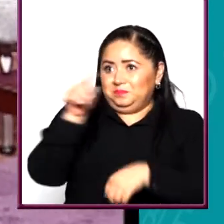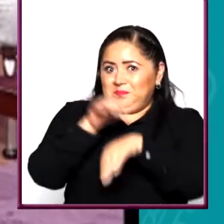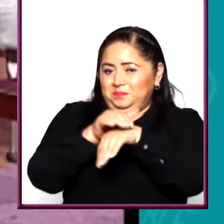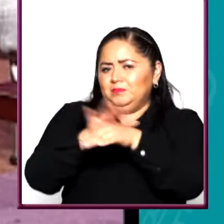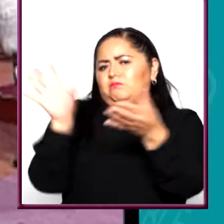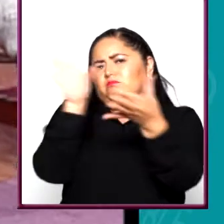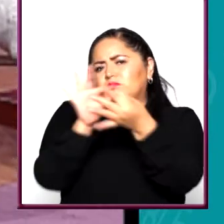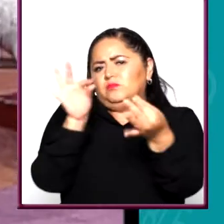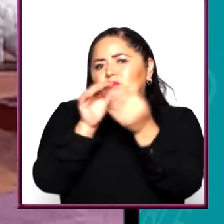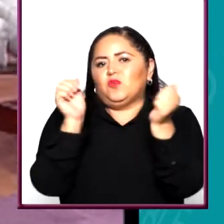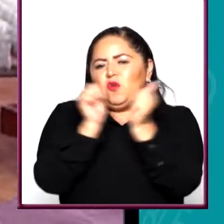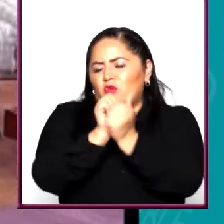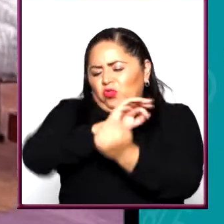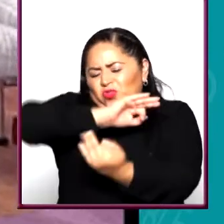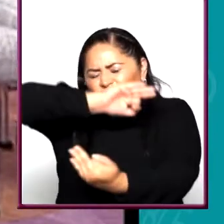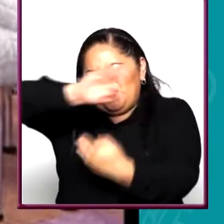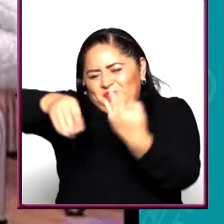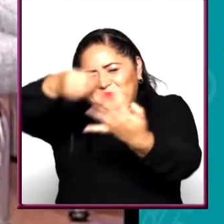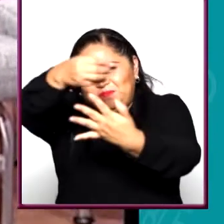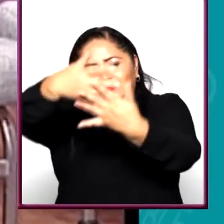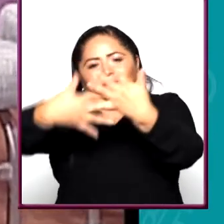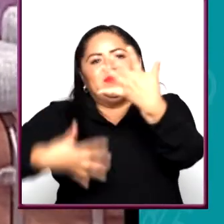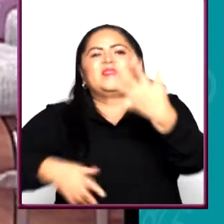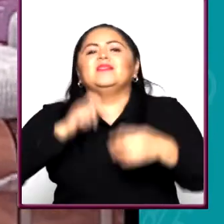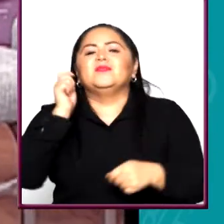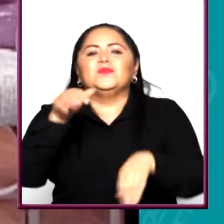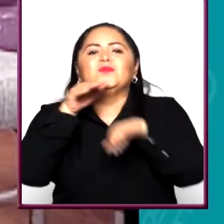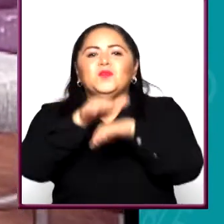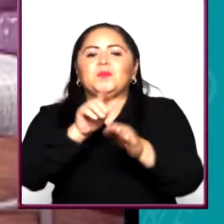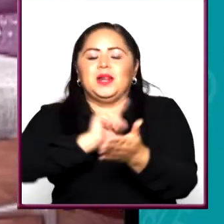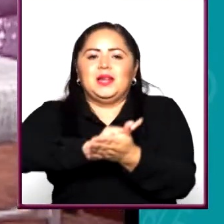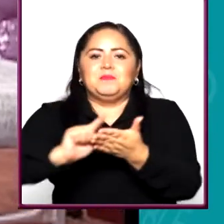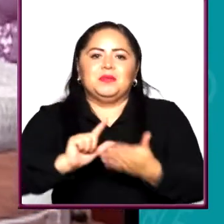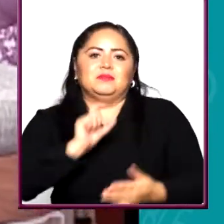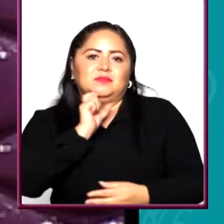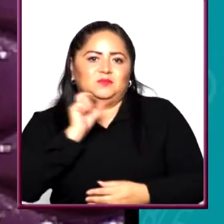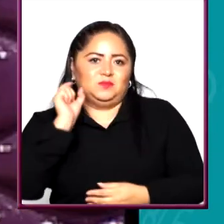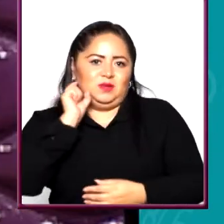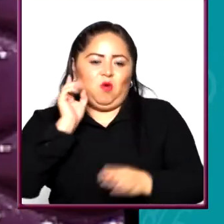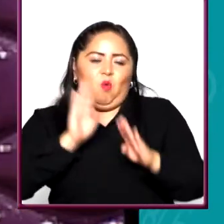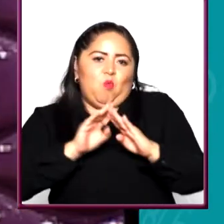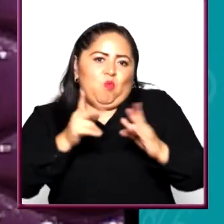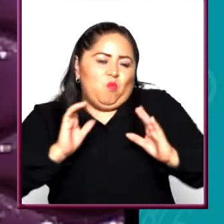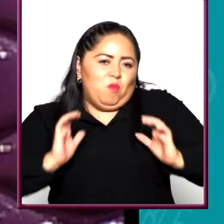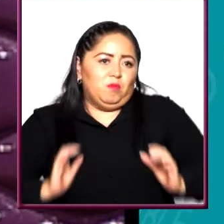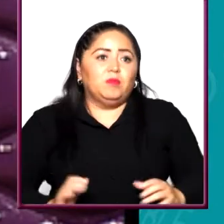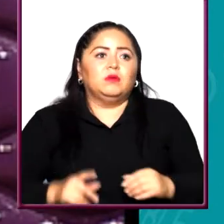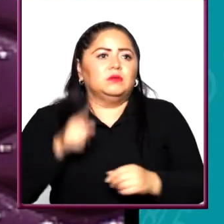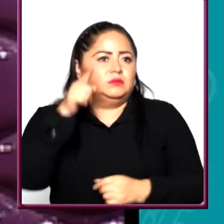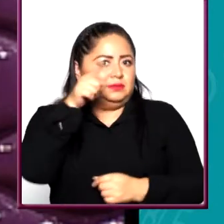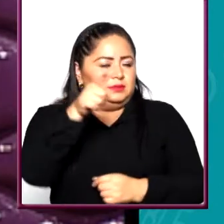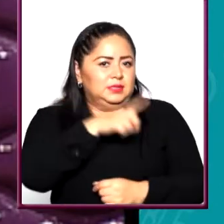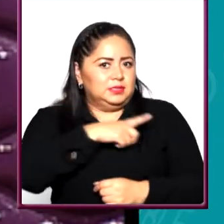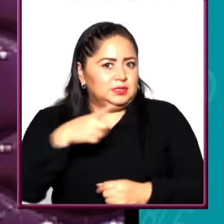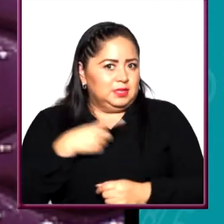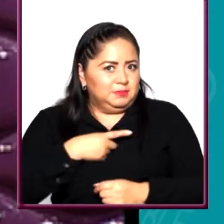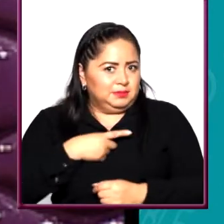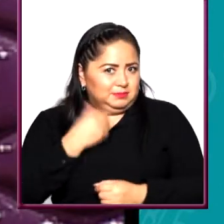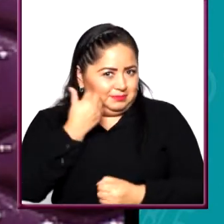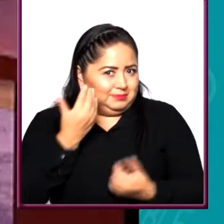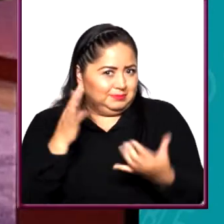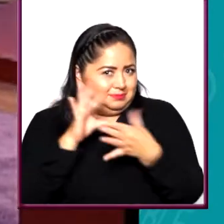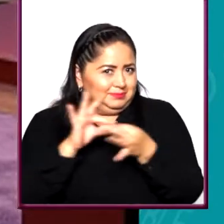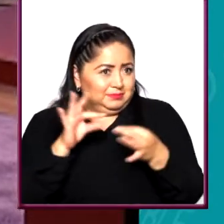amiga les explicará con pelos y señales todo acerca de su higiene sexual. ¿Te vas a quedar todo el tiempo en mi